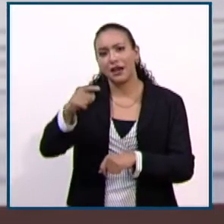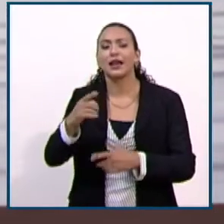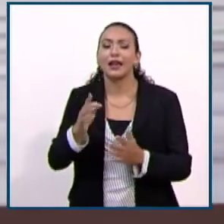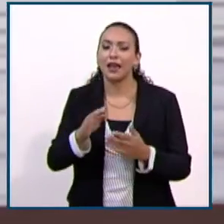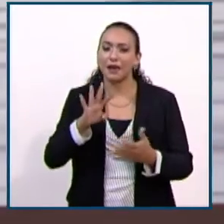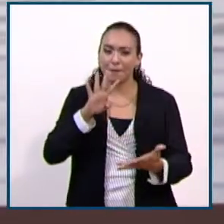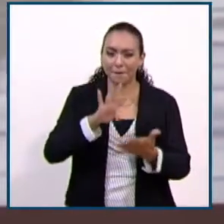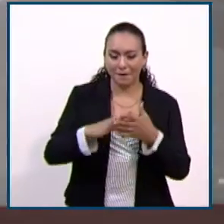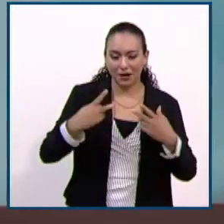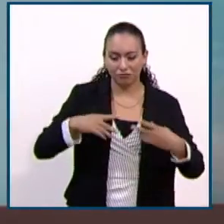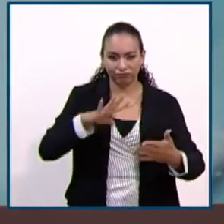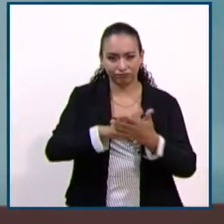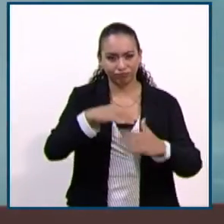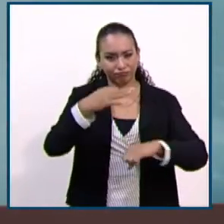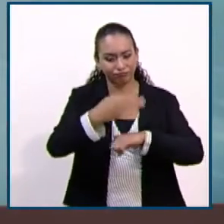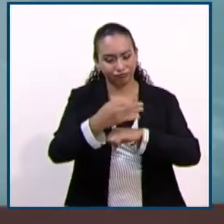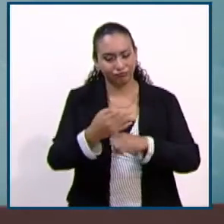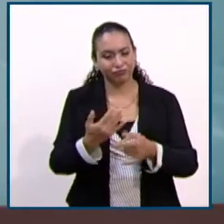oficiosa.